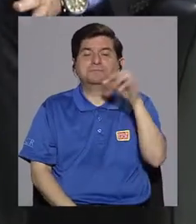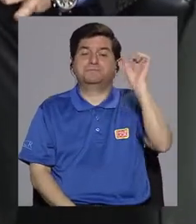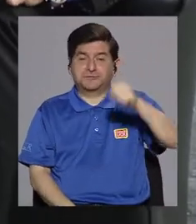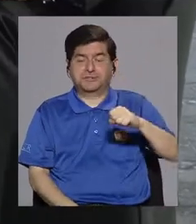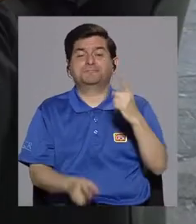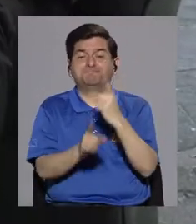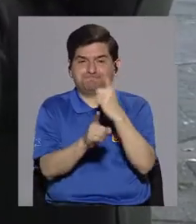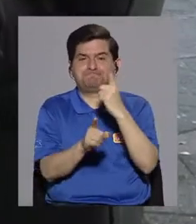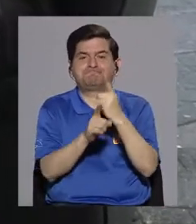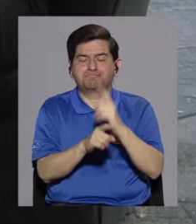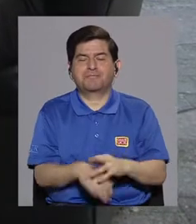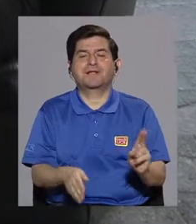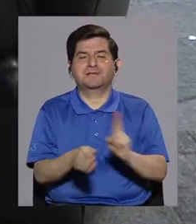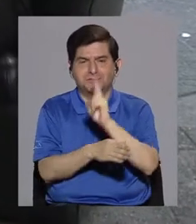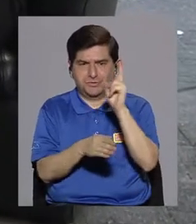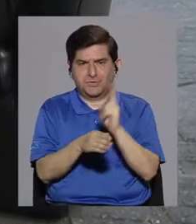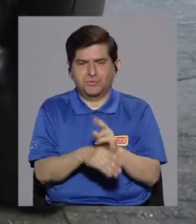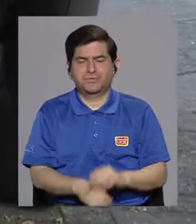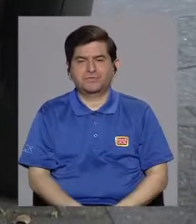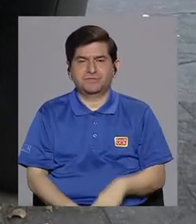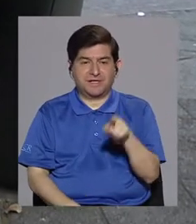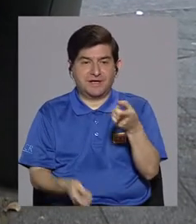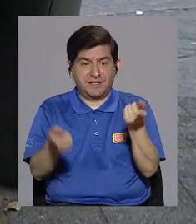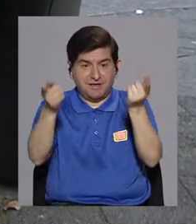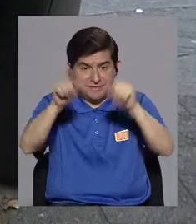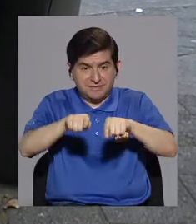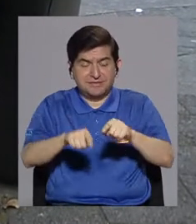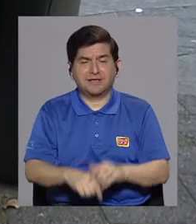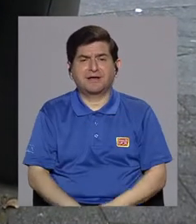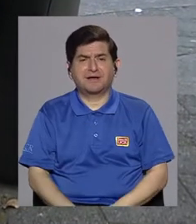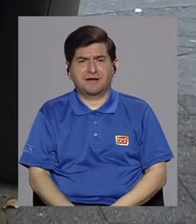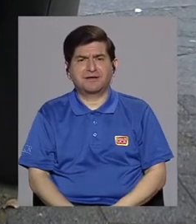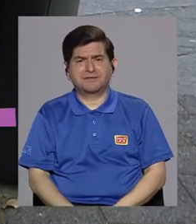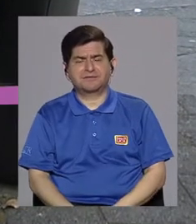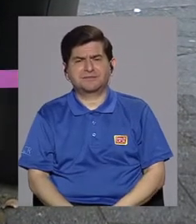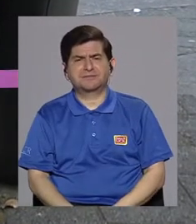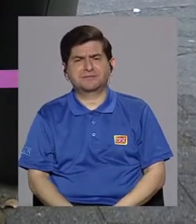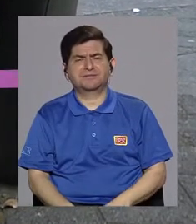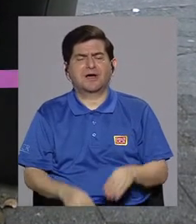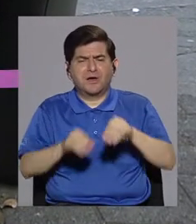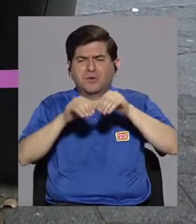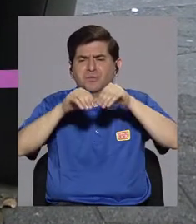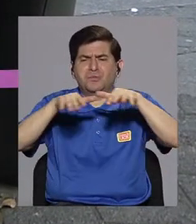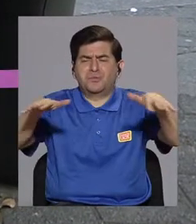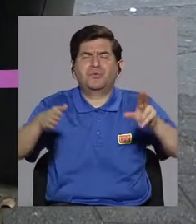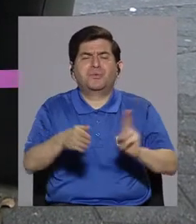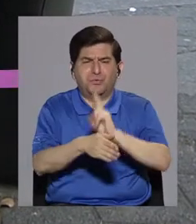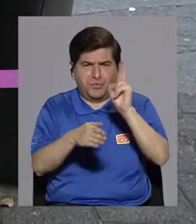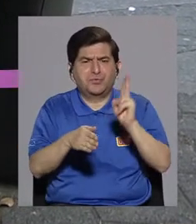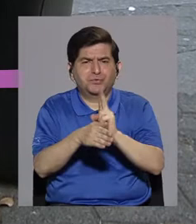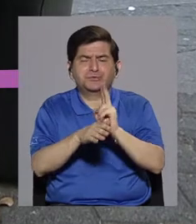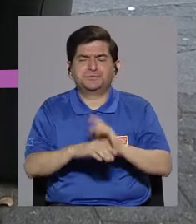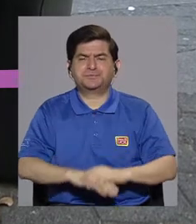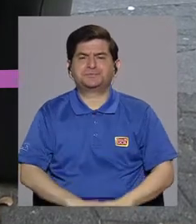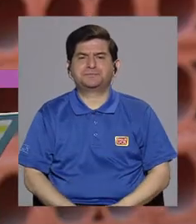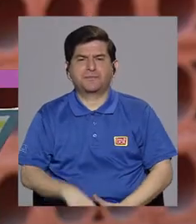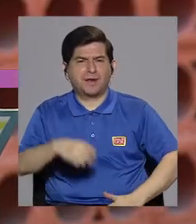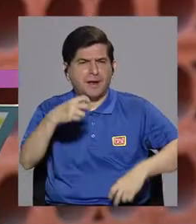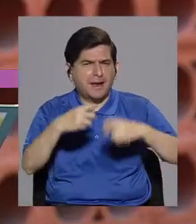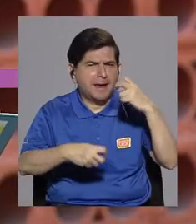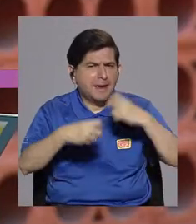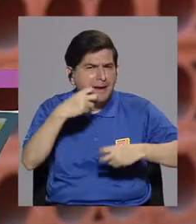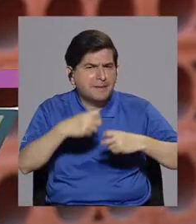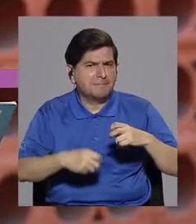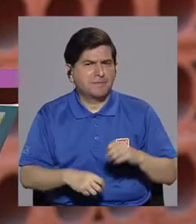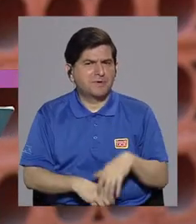Sí, pues se utiliza. El uso de mercurio es bastante difundido. Uh-huh. El problema,